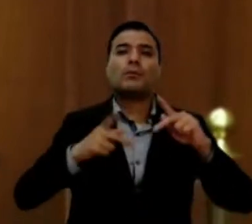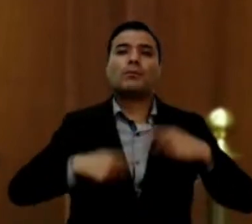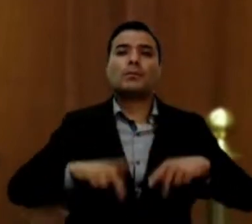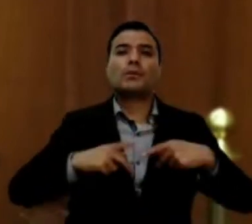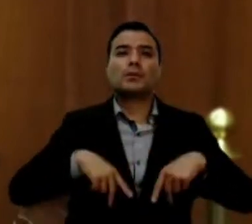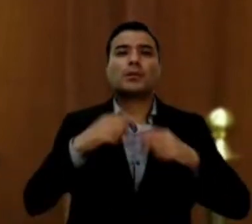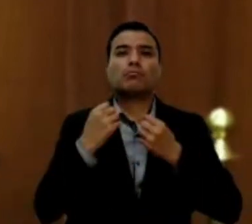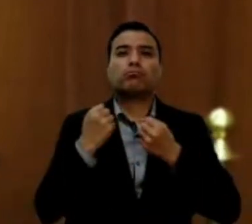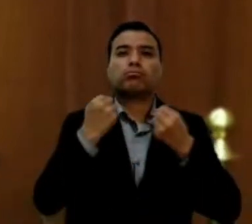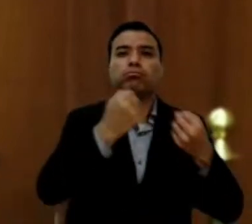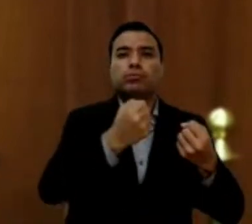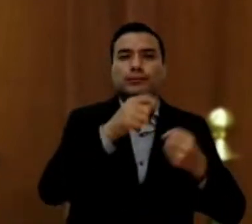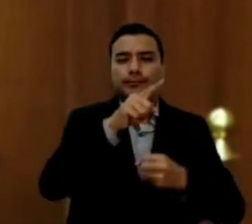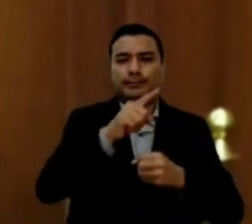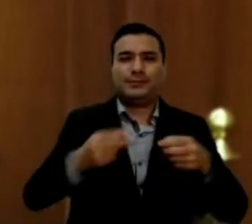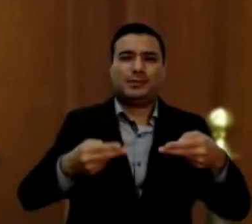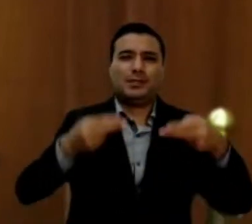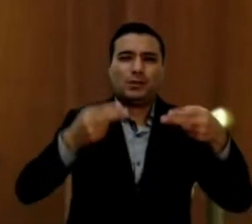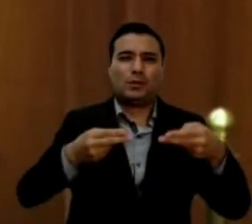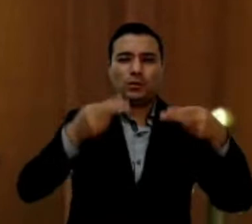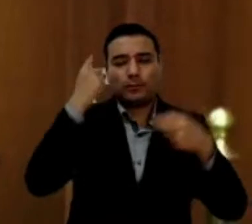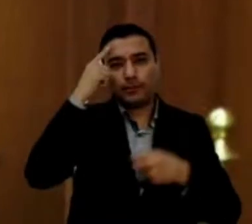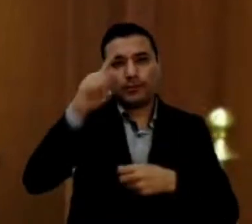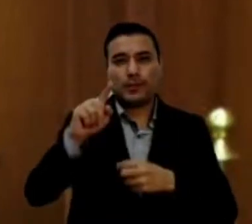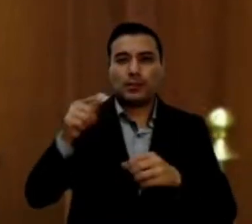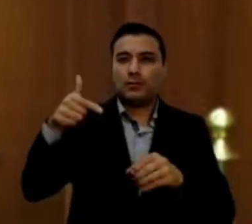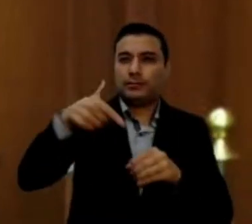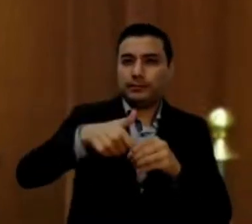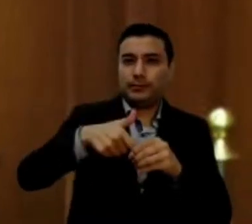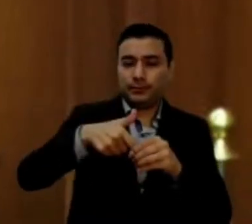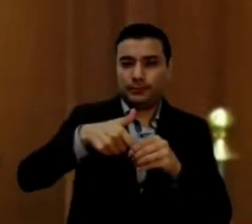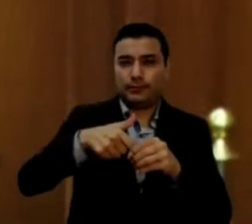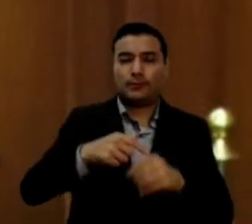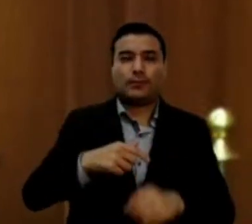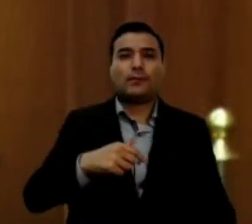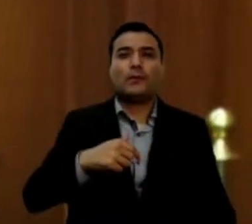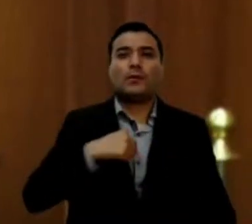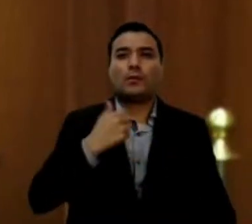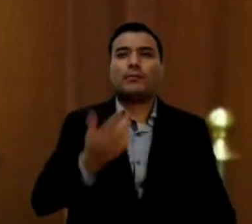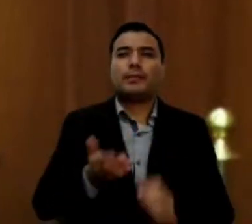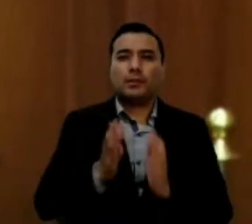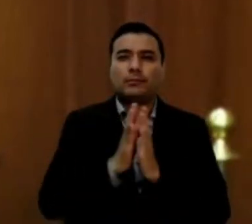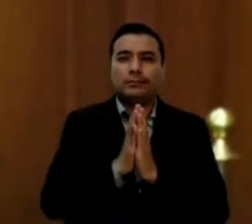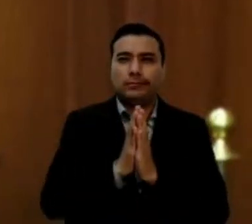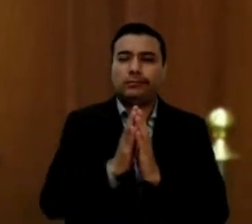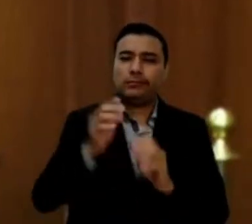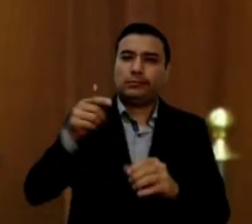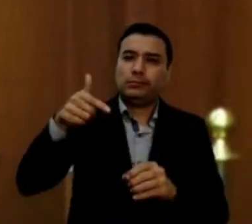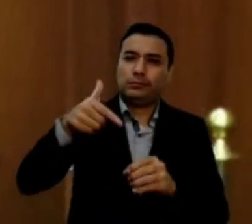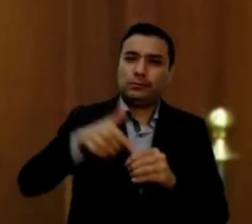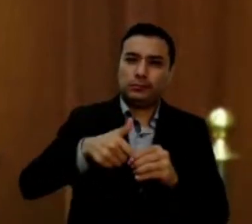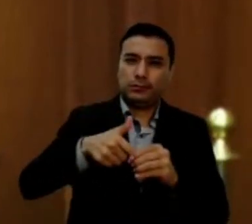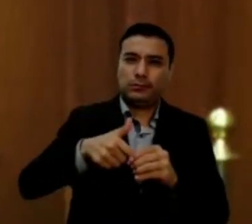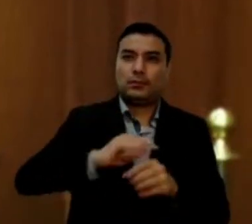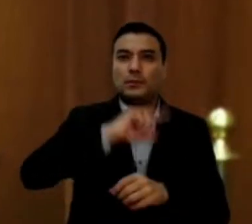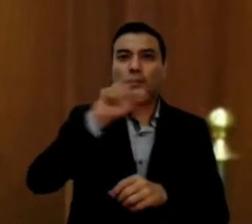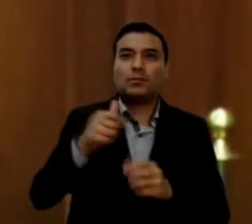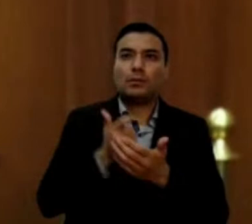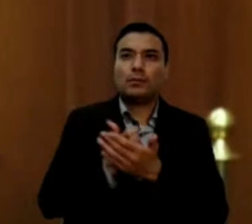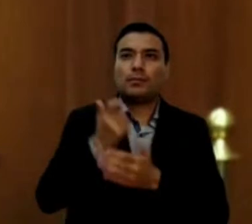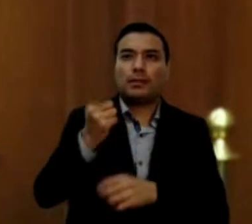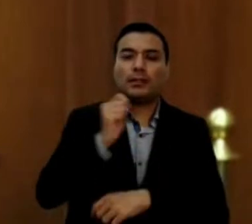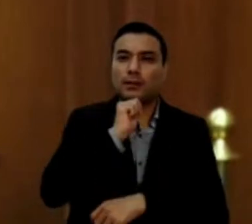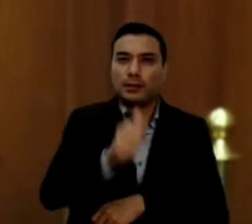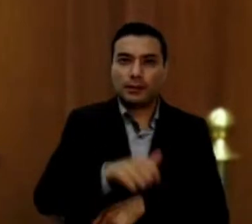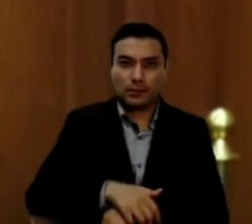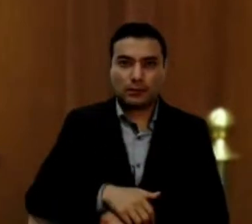unidades económicas donde se expenden gasolina, solicitan el servicio para cargar el combustible y se van sin pagar. Las